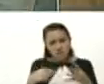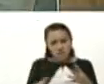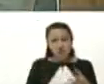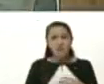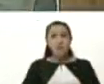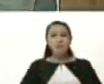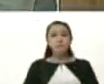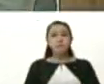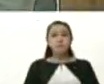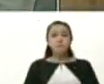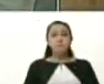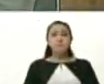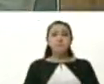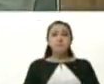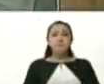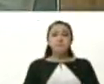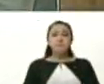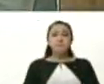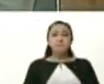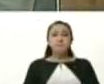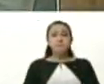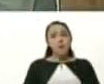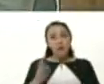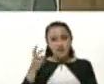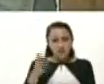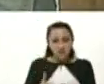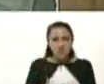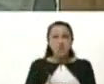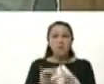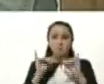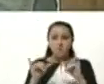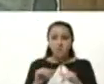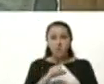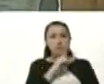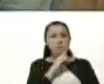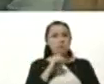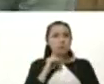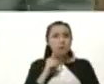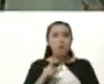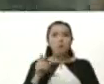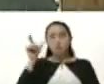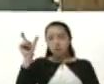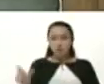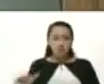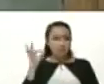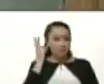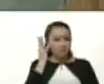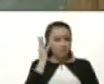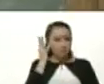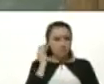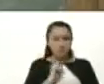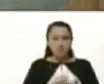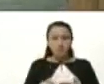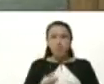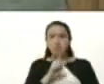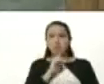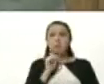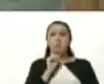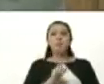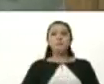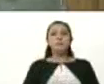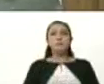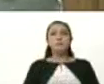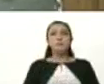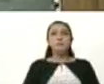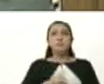la primera fulía, que se llamó Francisca de Paula Chirimoya. Y así nos saluda el conde del